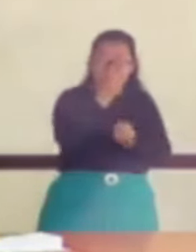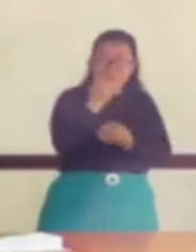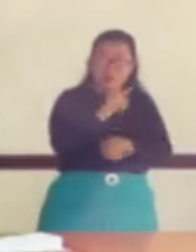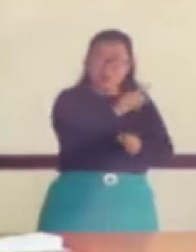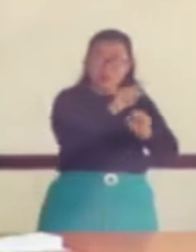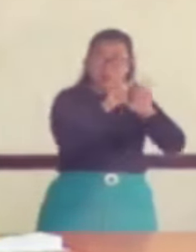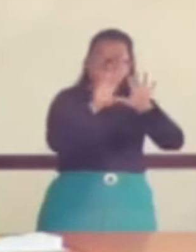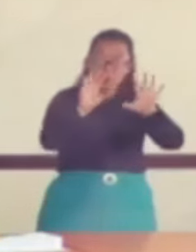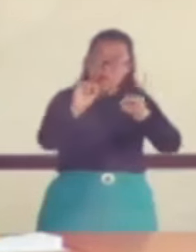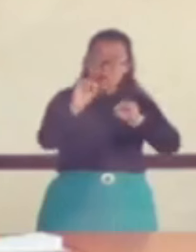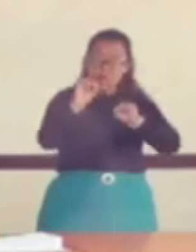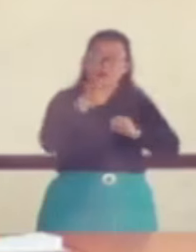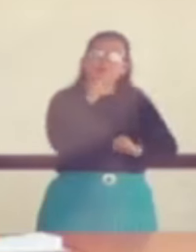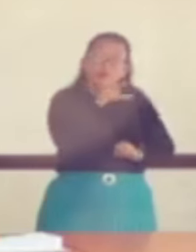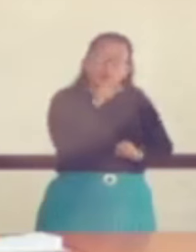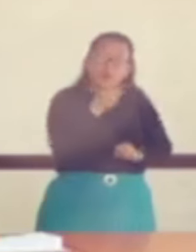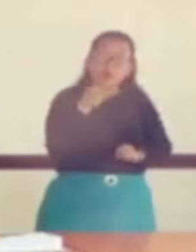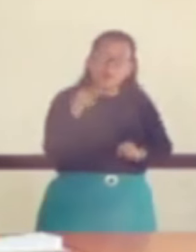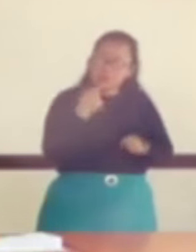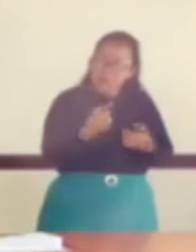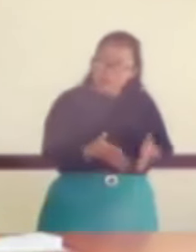170 denuncias que mencionó?